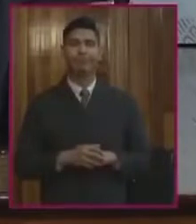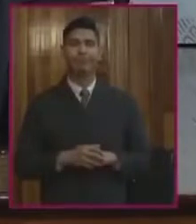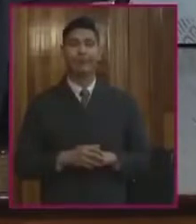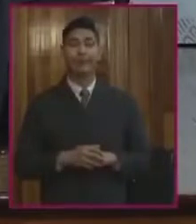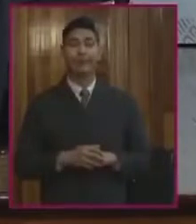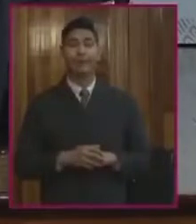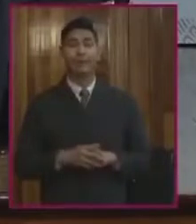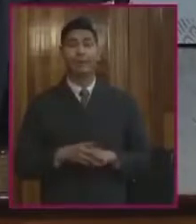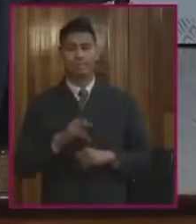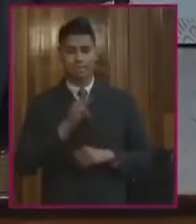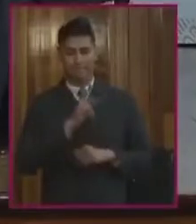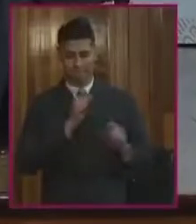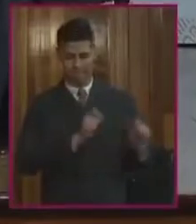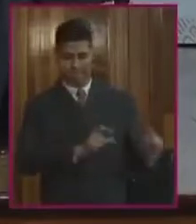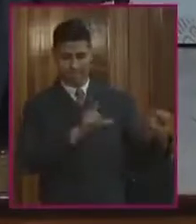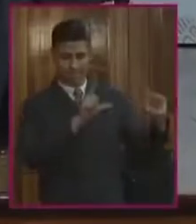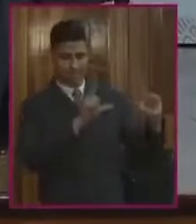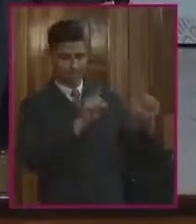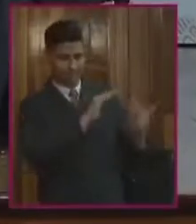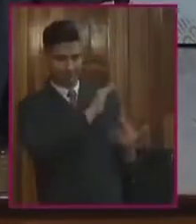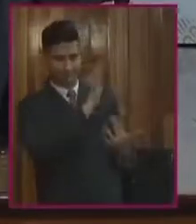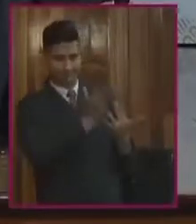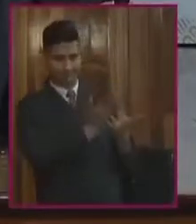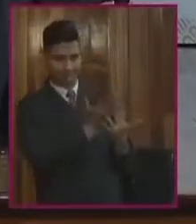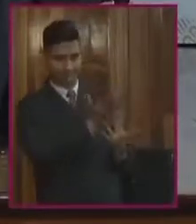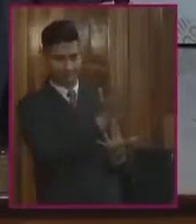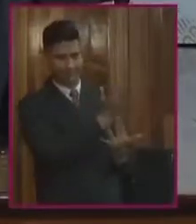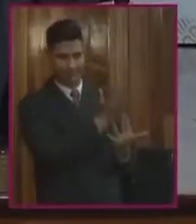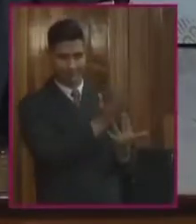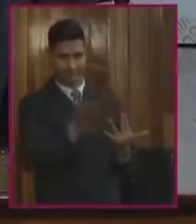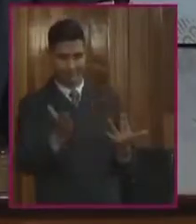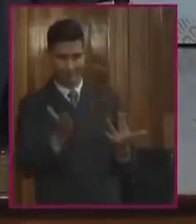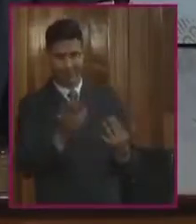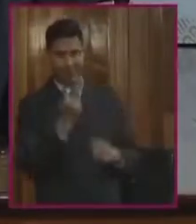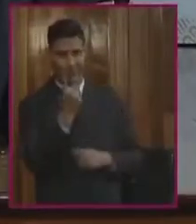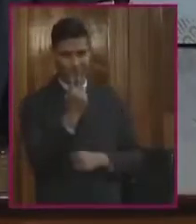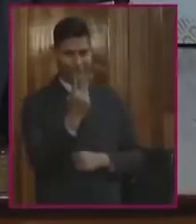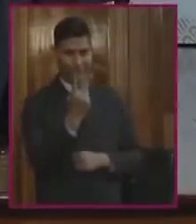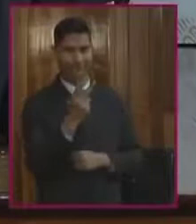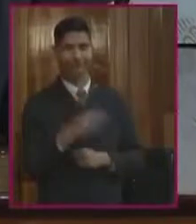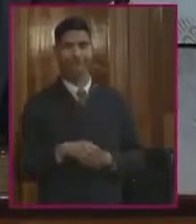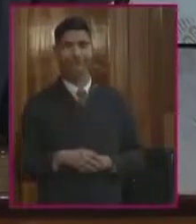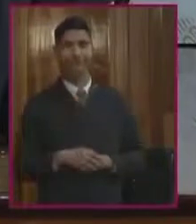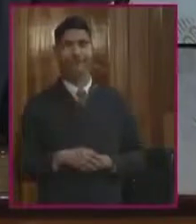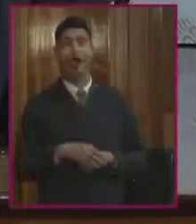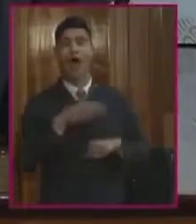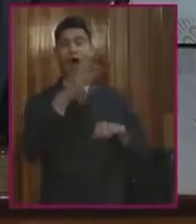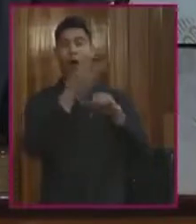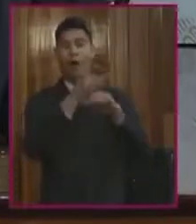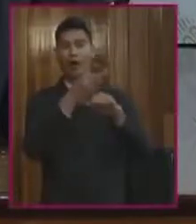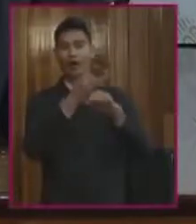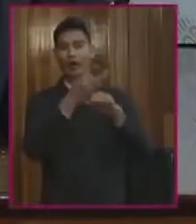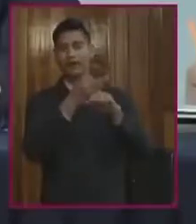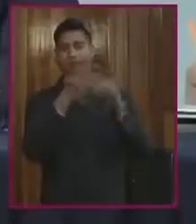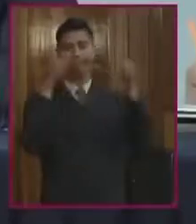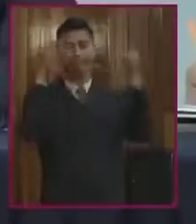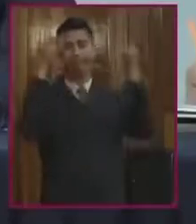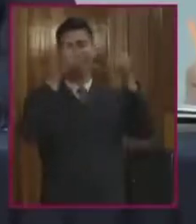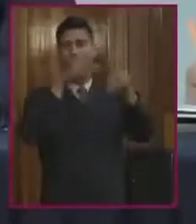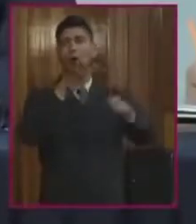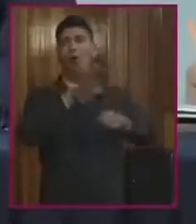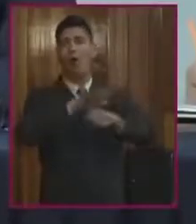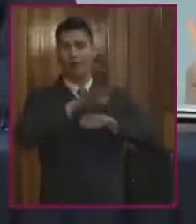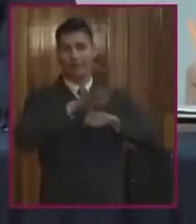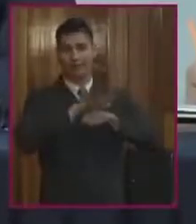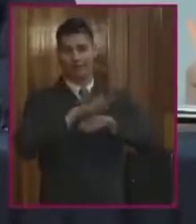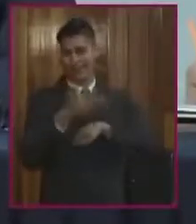Mi presentación la divido en 2 partes porque estamos en una perspectiva, como decía el